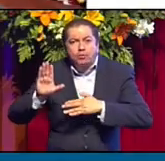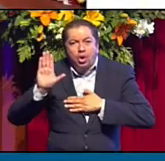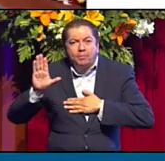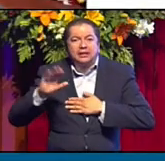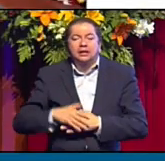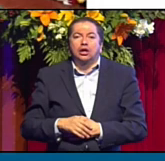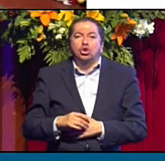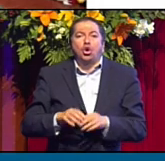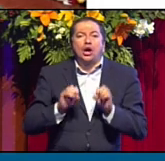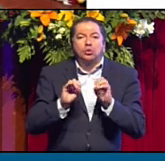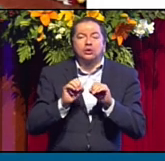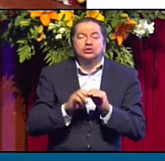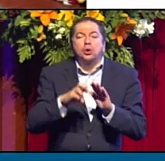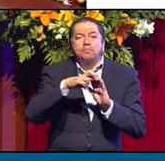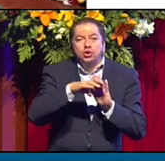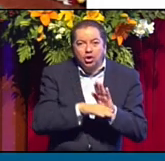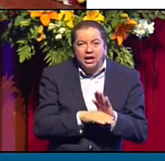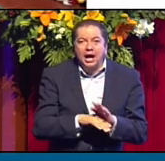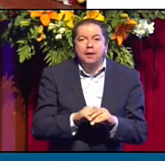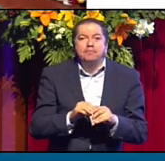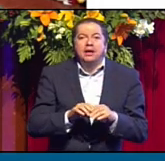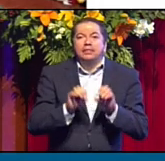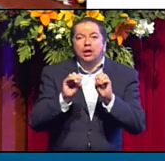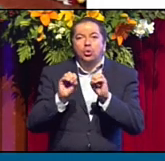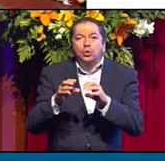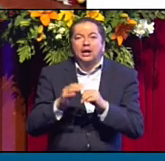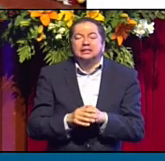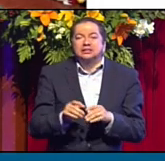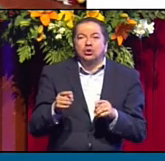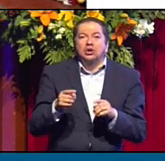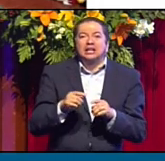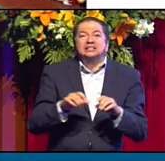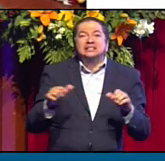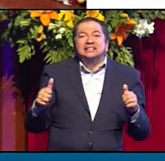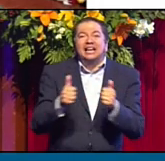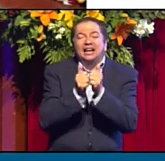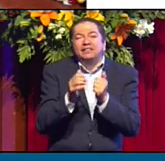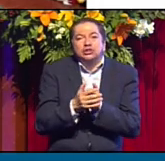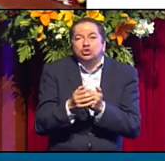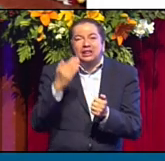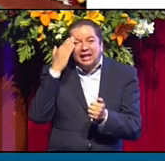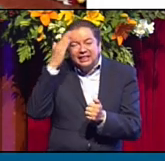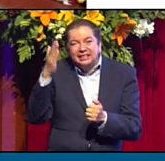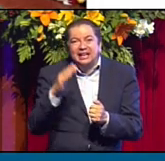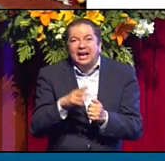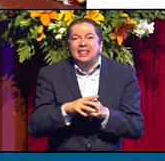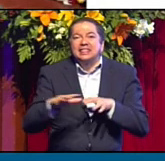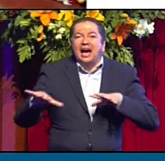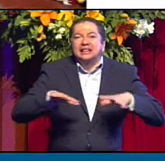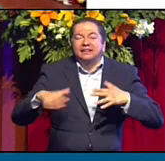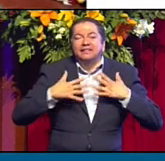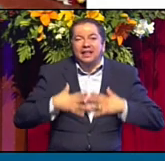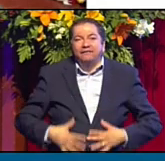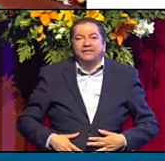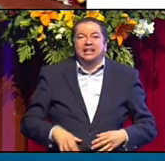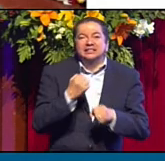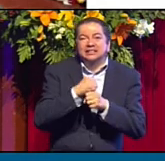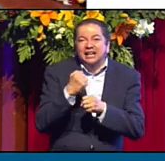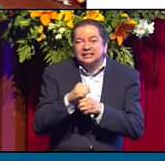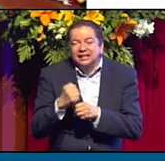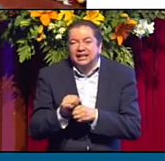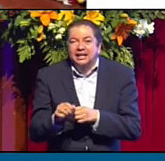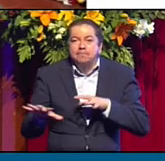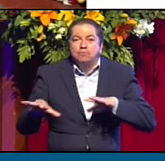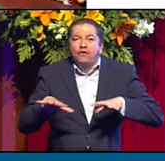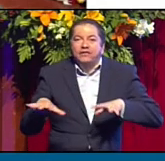educación. Programas de educación y actividades extraescolares, la celebración del Día Mundial de la Actividad Física, el lanzamiento de talleres de crecer en